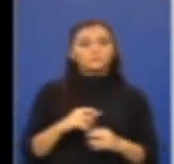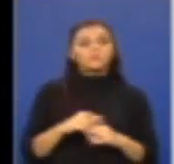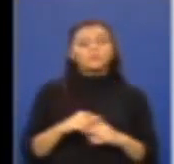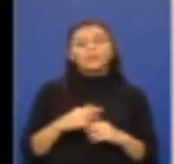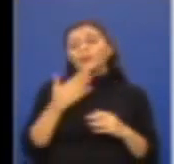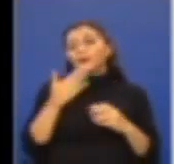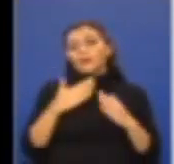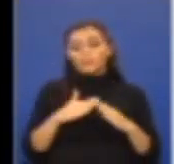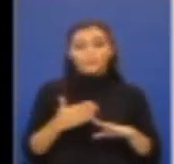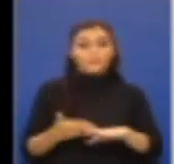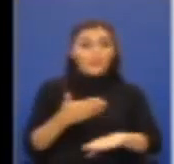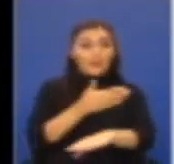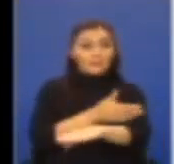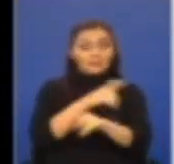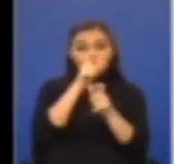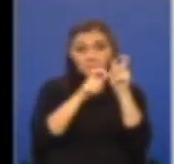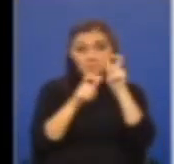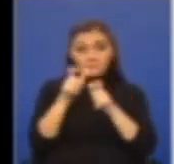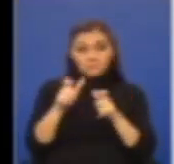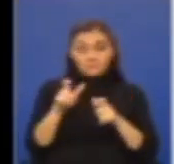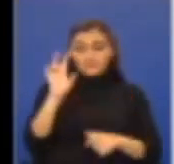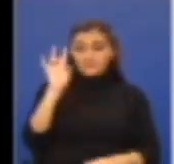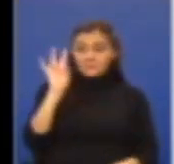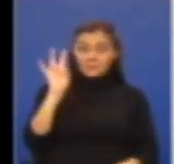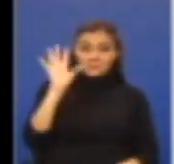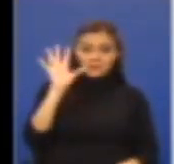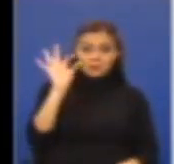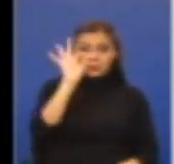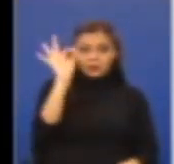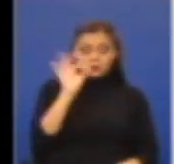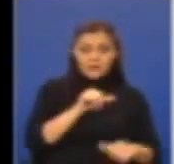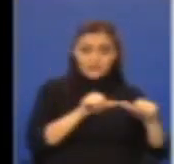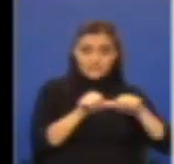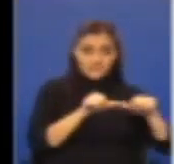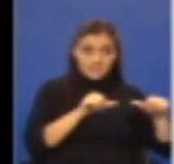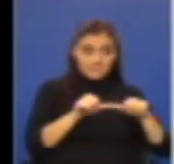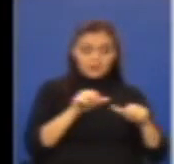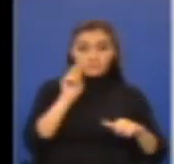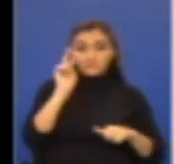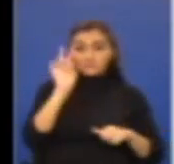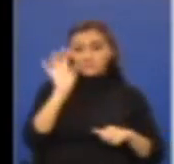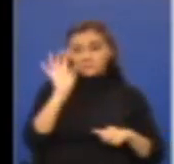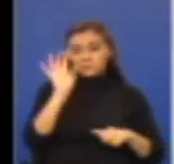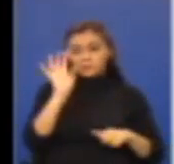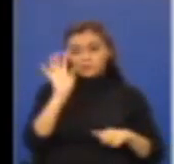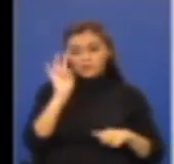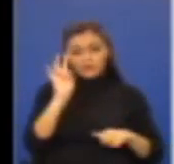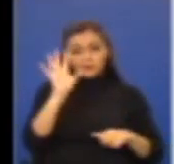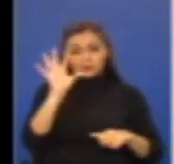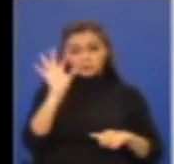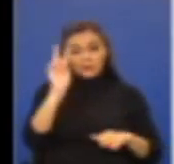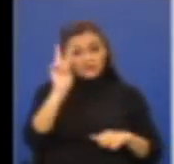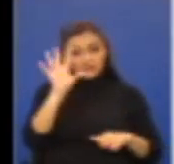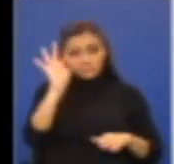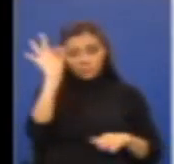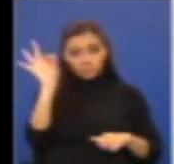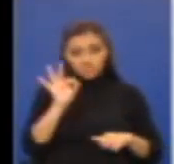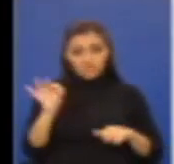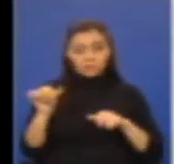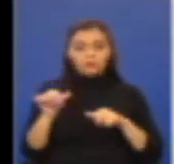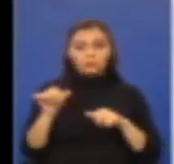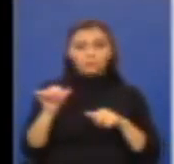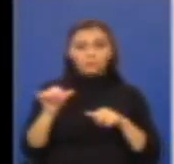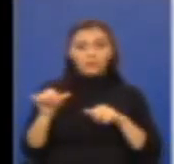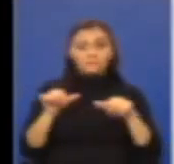antes del personal 75% era administrativo y 25% docente, hoy es 56% administrativo, todavía